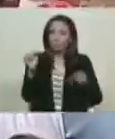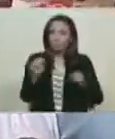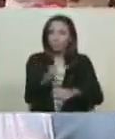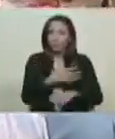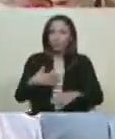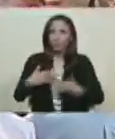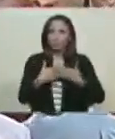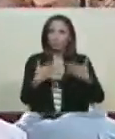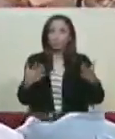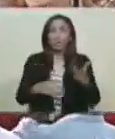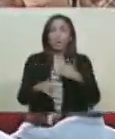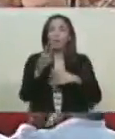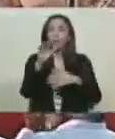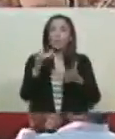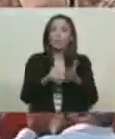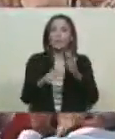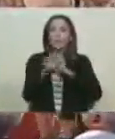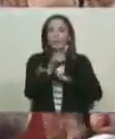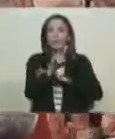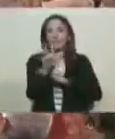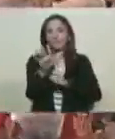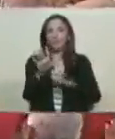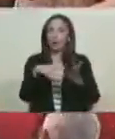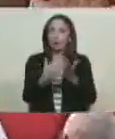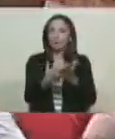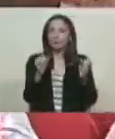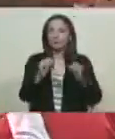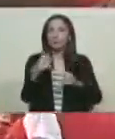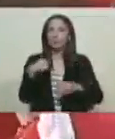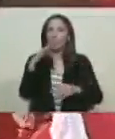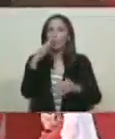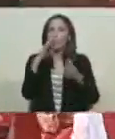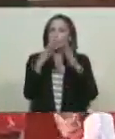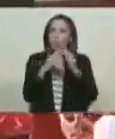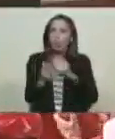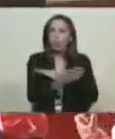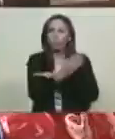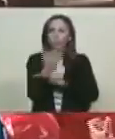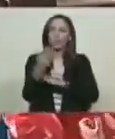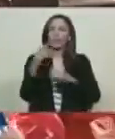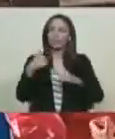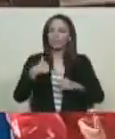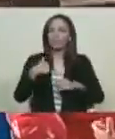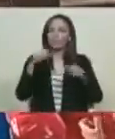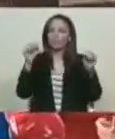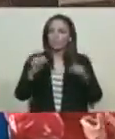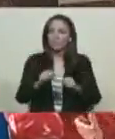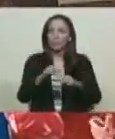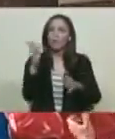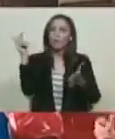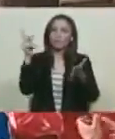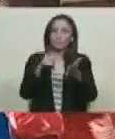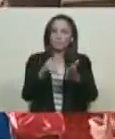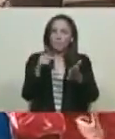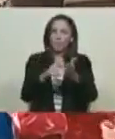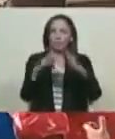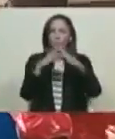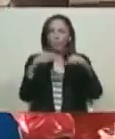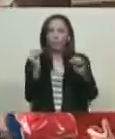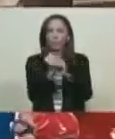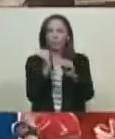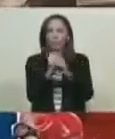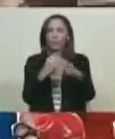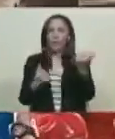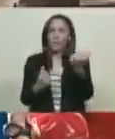2019-2025 y juro frente a ustedes, hermanos trabajadores, que seré el candidato de la clase obrera